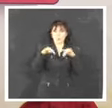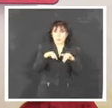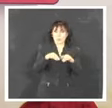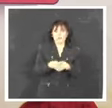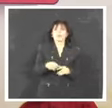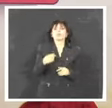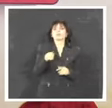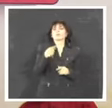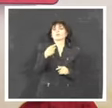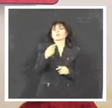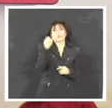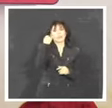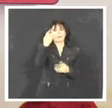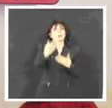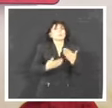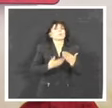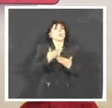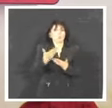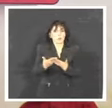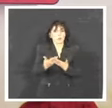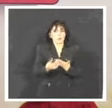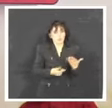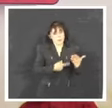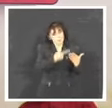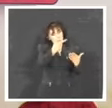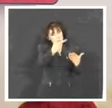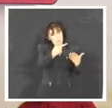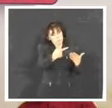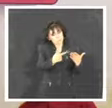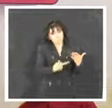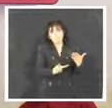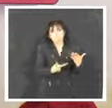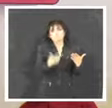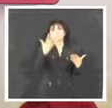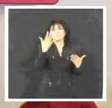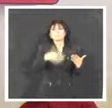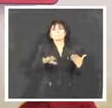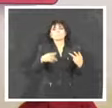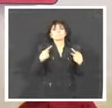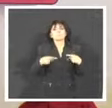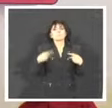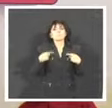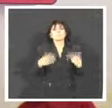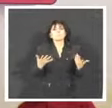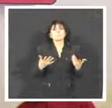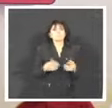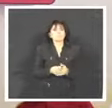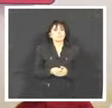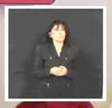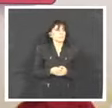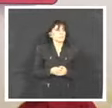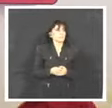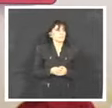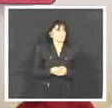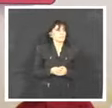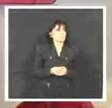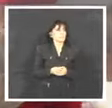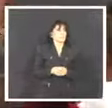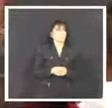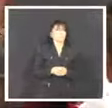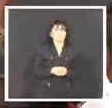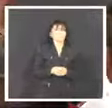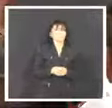que hagamos una lista de 10. ¿Sí? Una lista de 10.